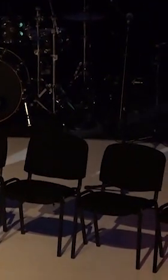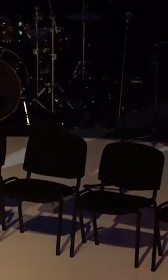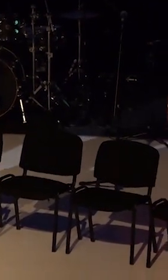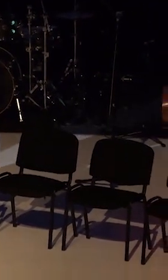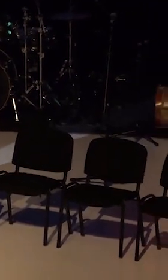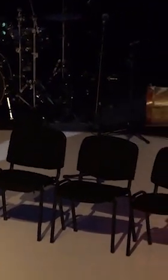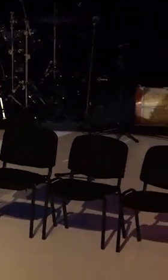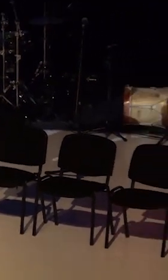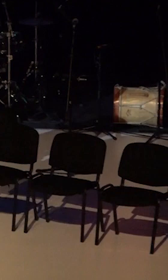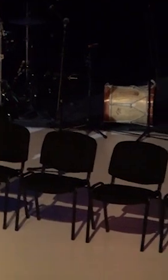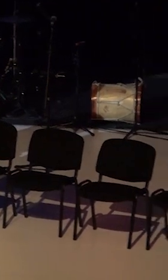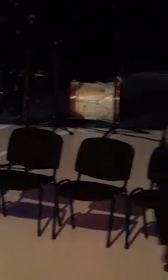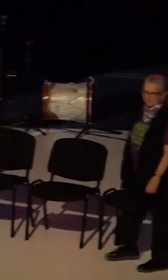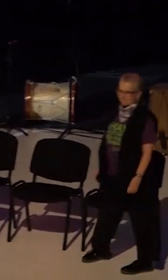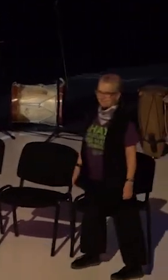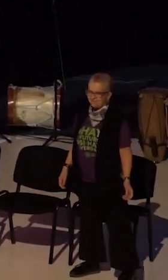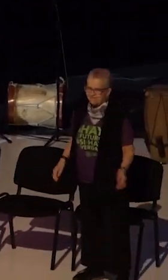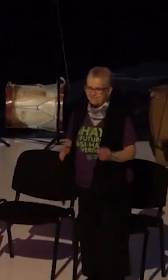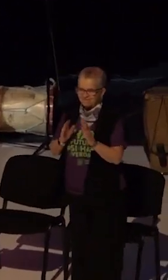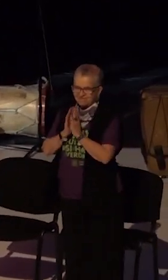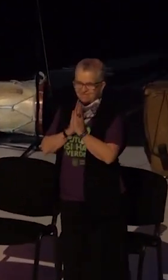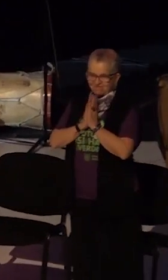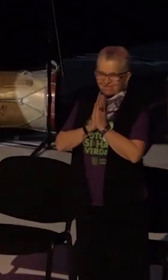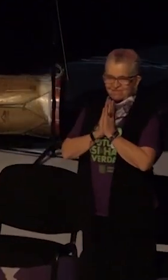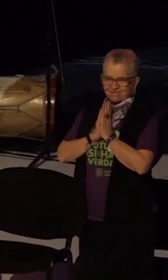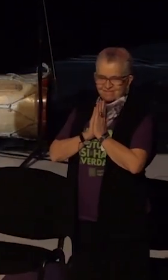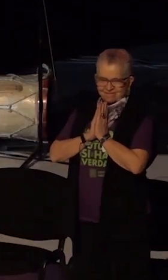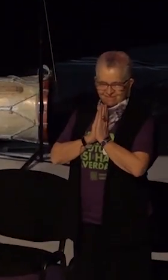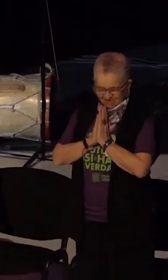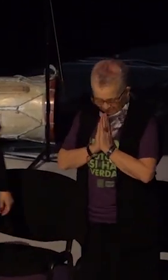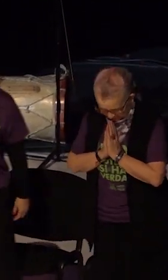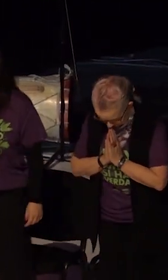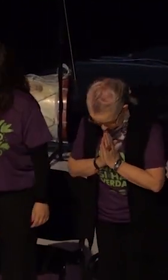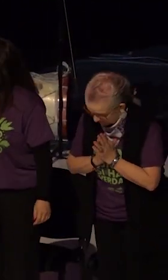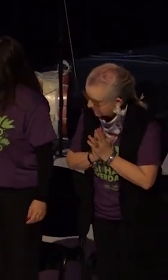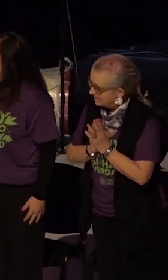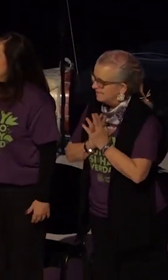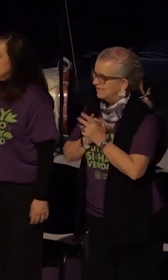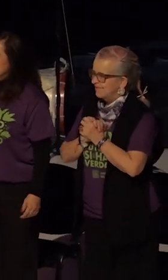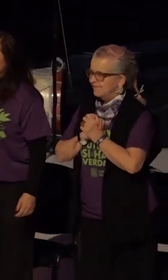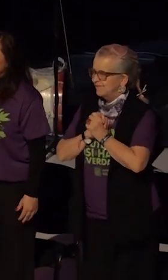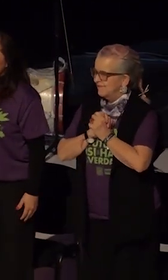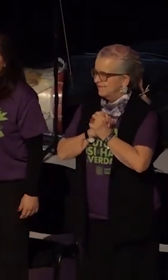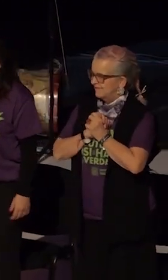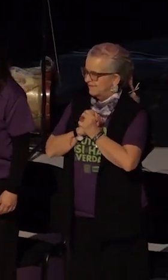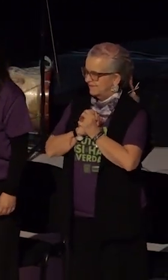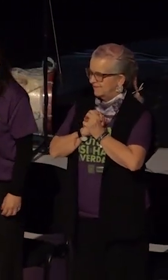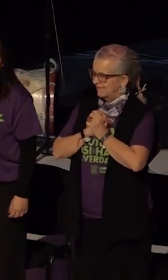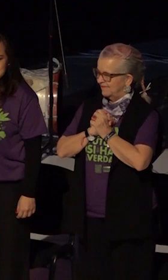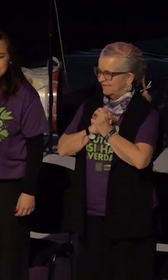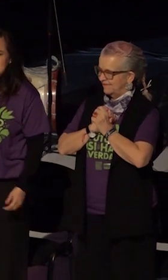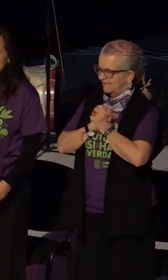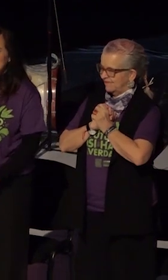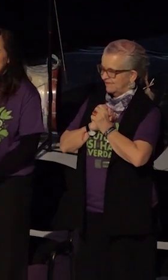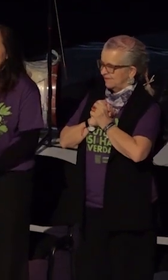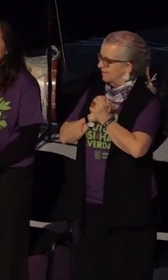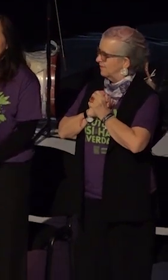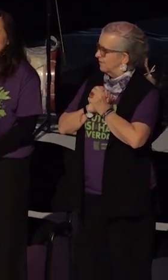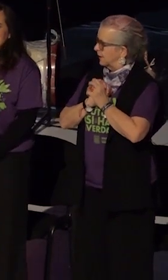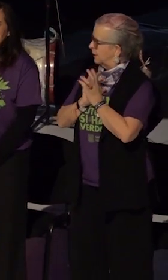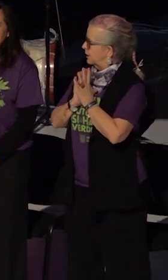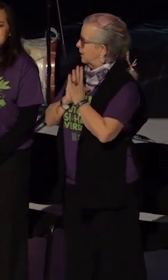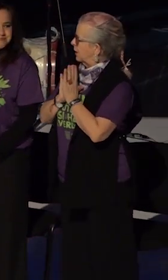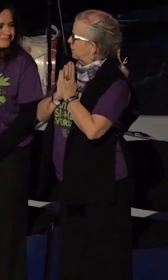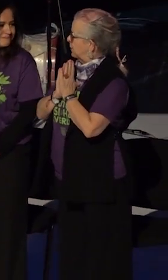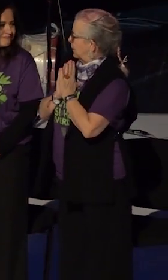verdad: Marta Ruiz, Saúl Franco, Patricia Tobón Yagarí,